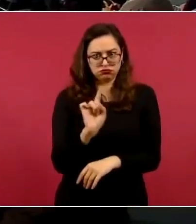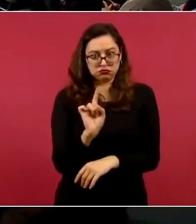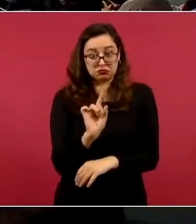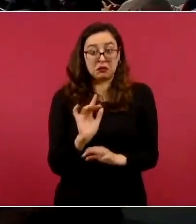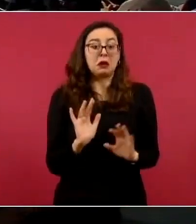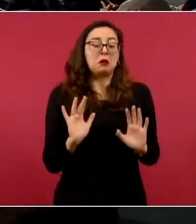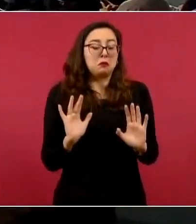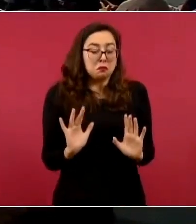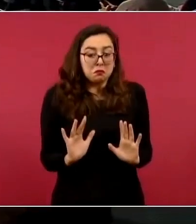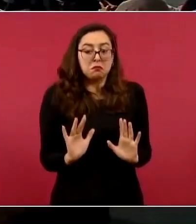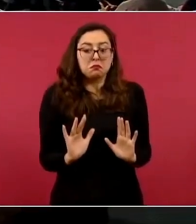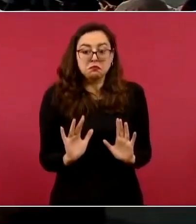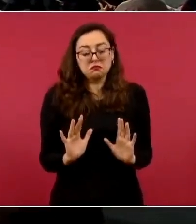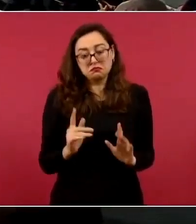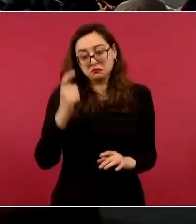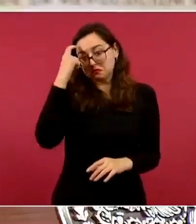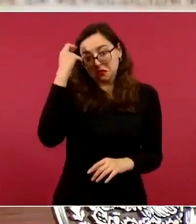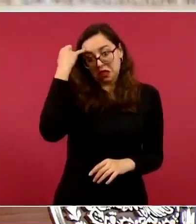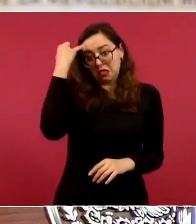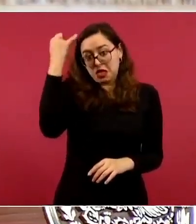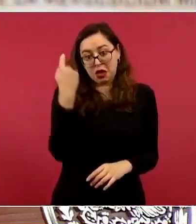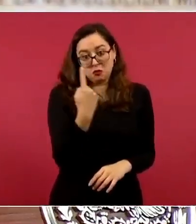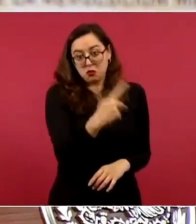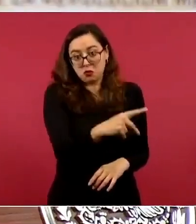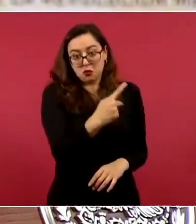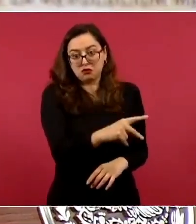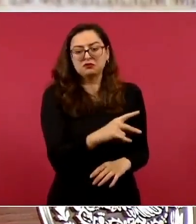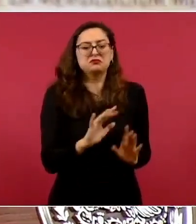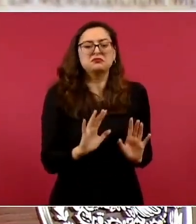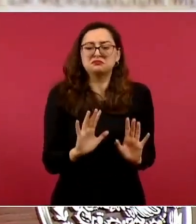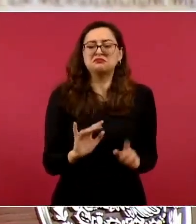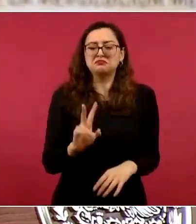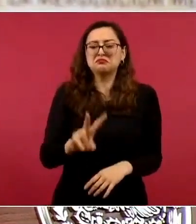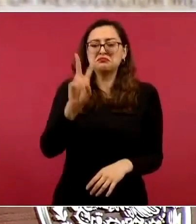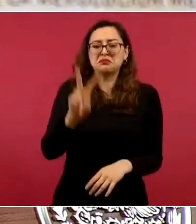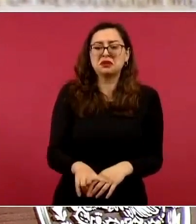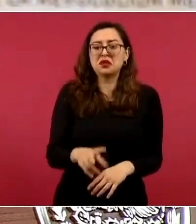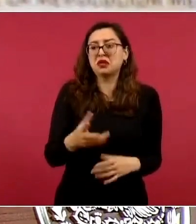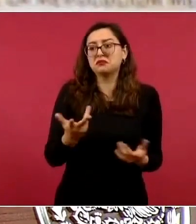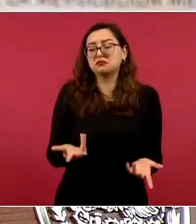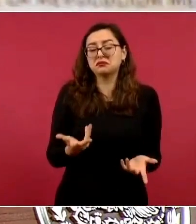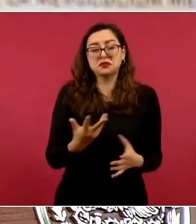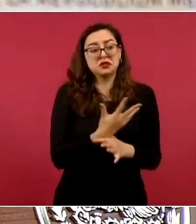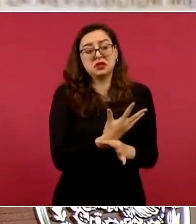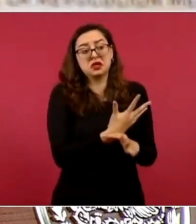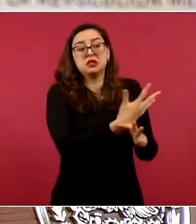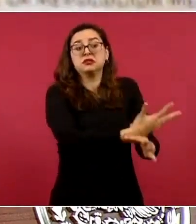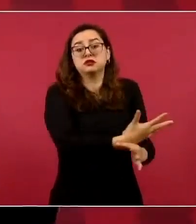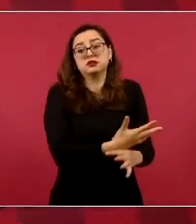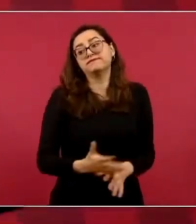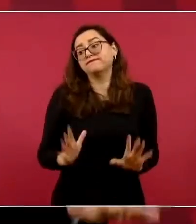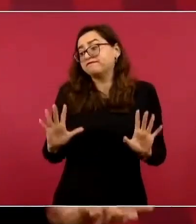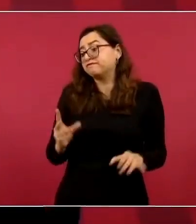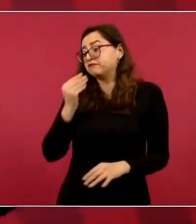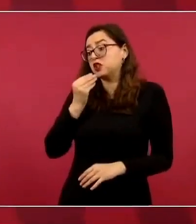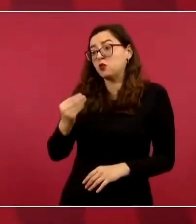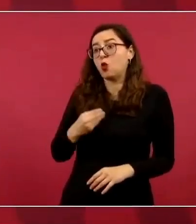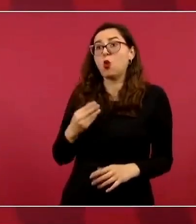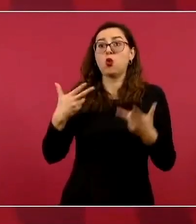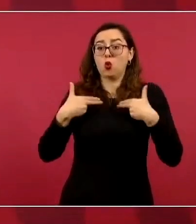desde que el mundo es mundo, pues hay gente afortunada y hay gente que